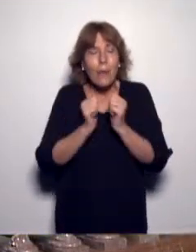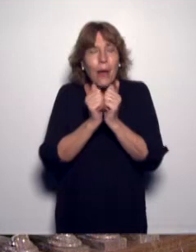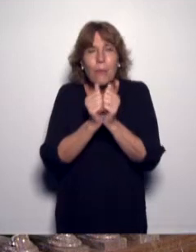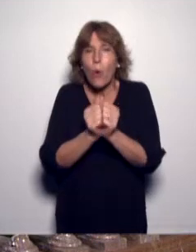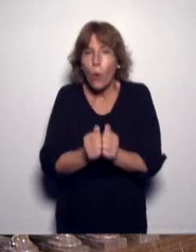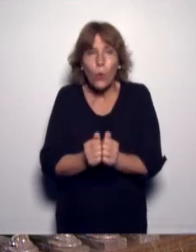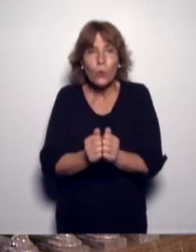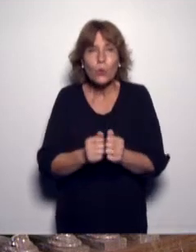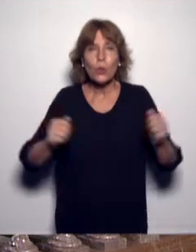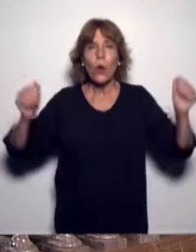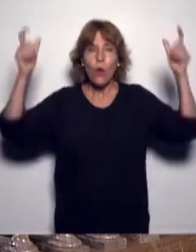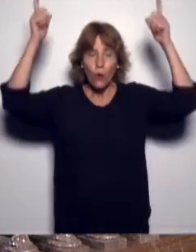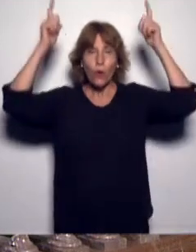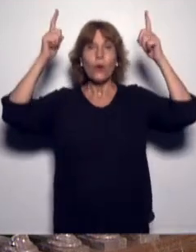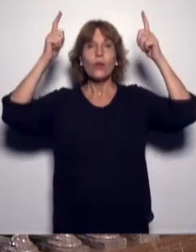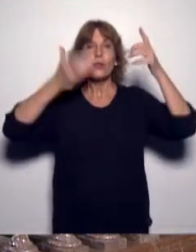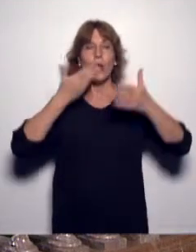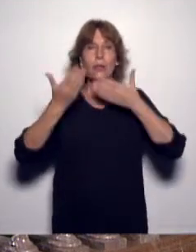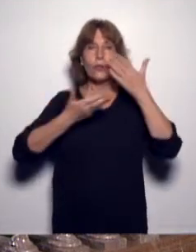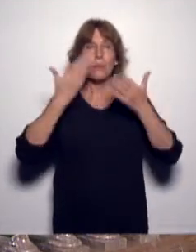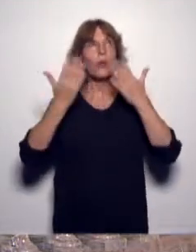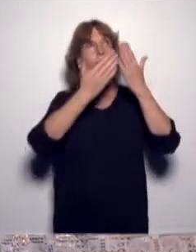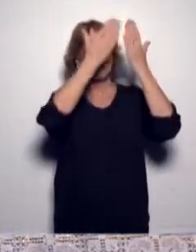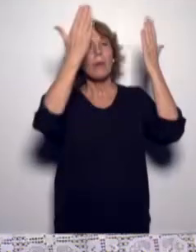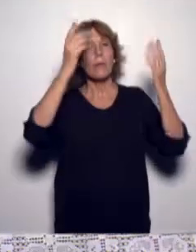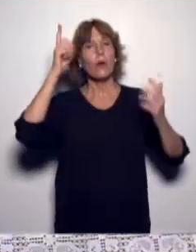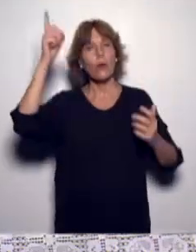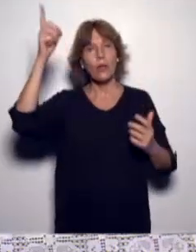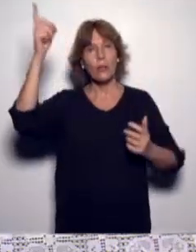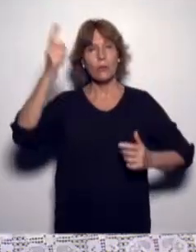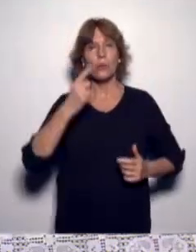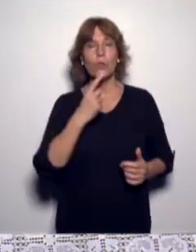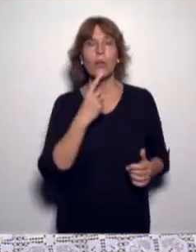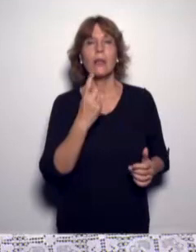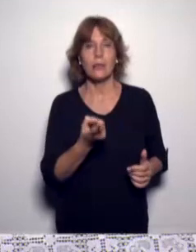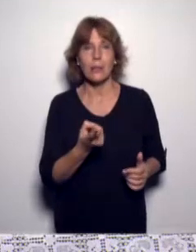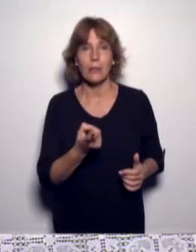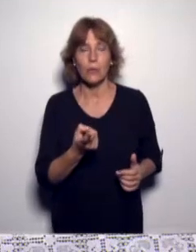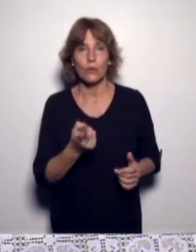ángeles y proclamamos tu gloria con alegría, diciendo sin cesar: